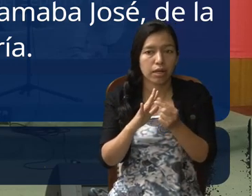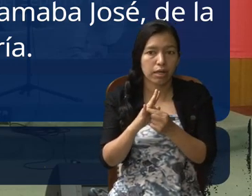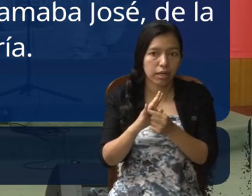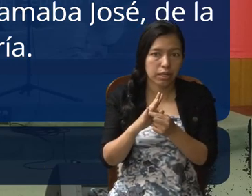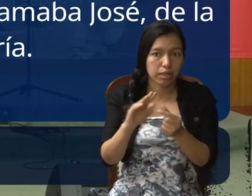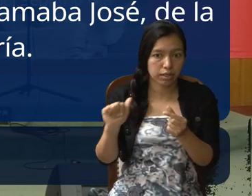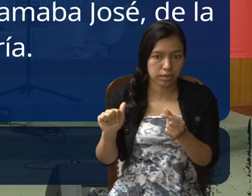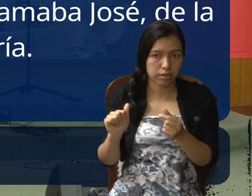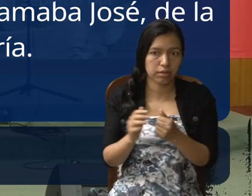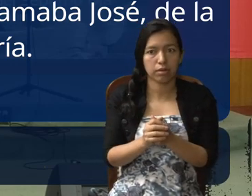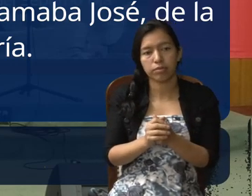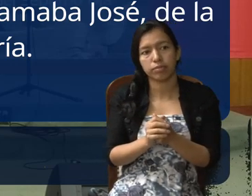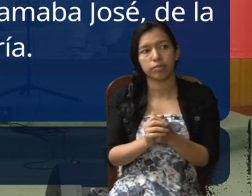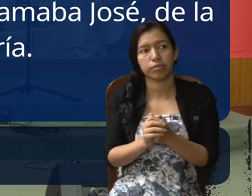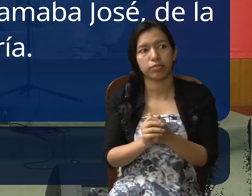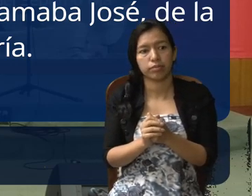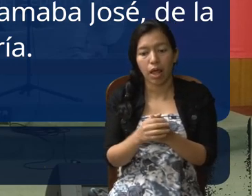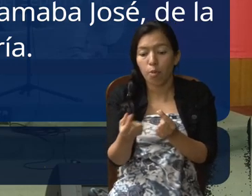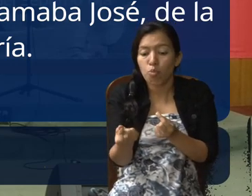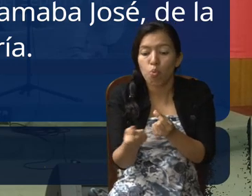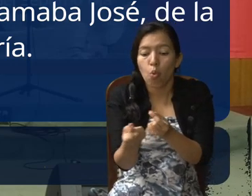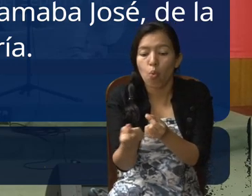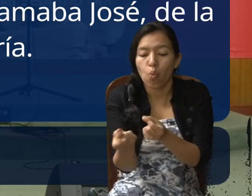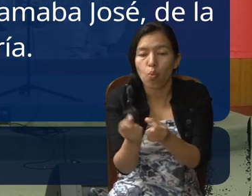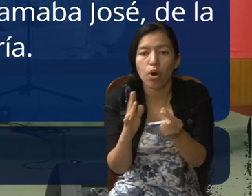bien, que estaba comprometida y se iba a casar.